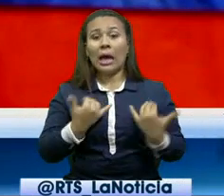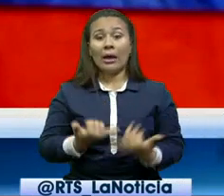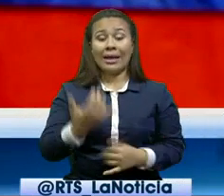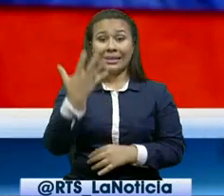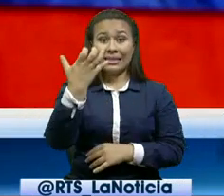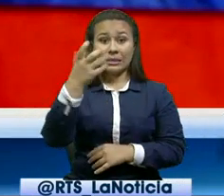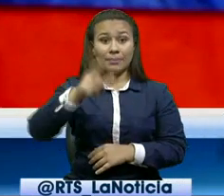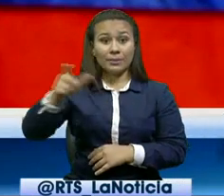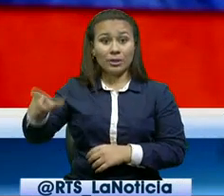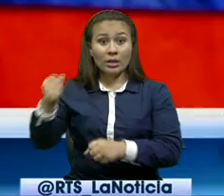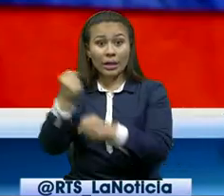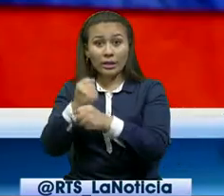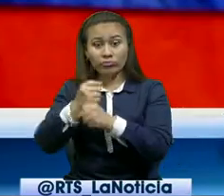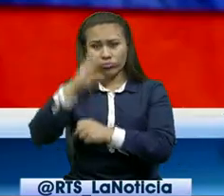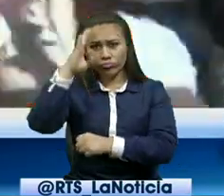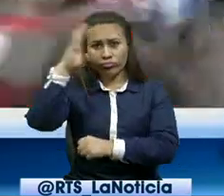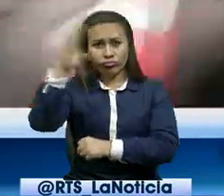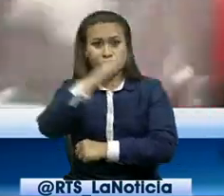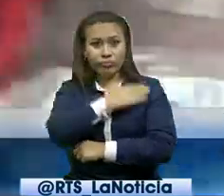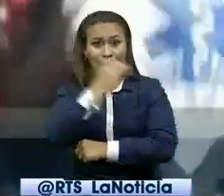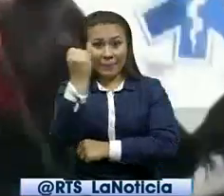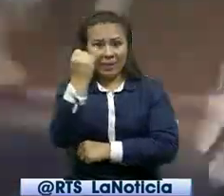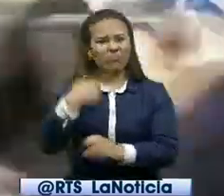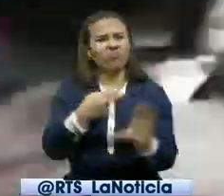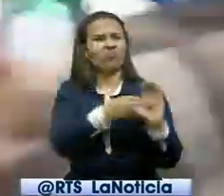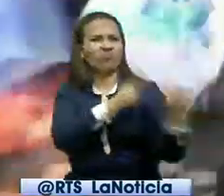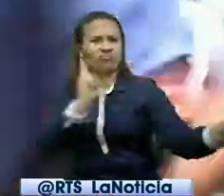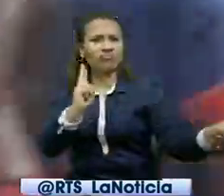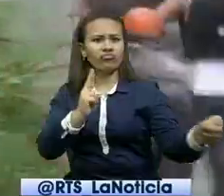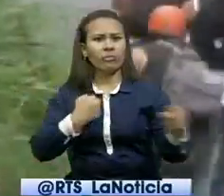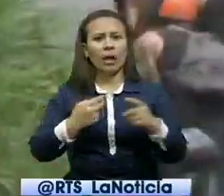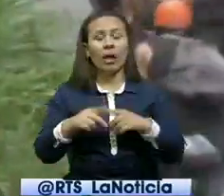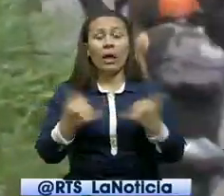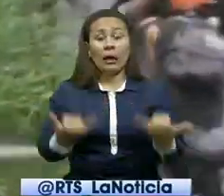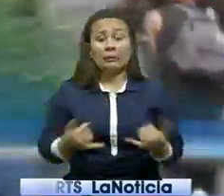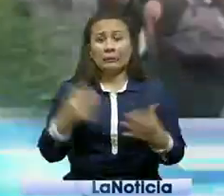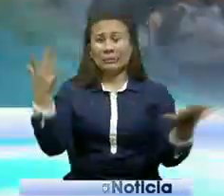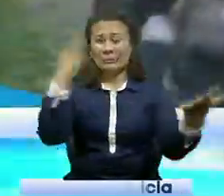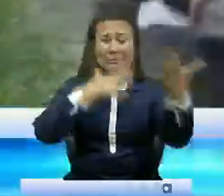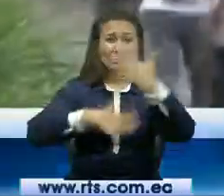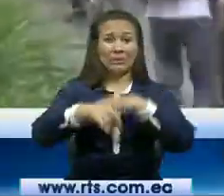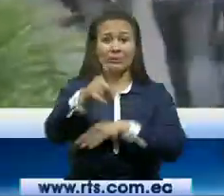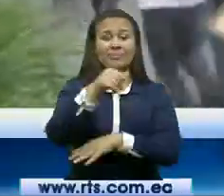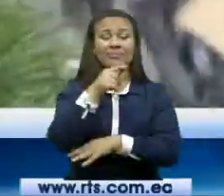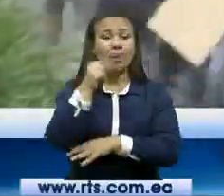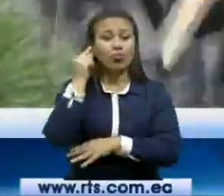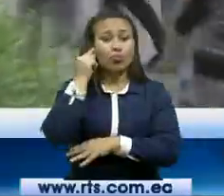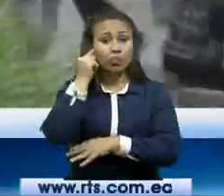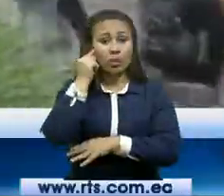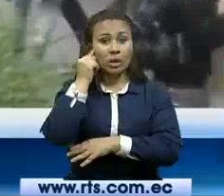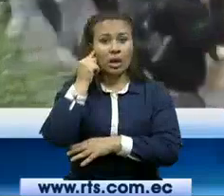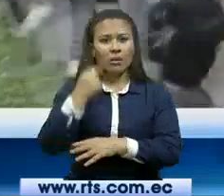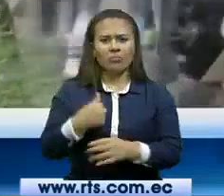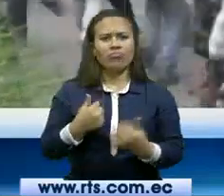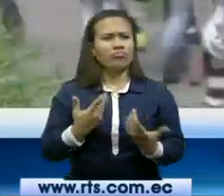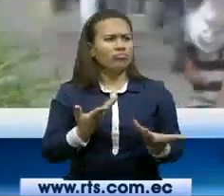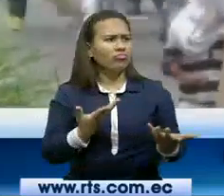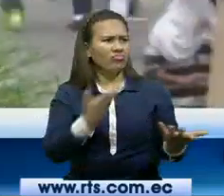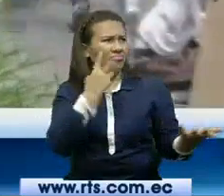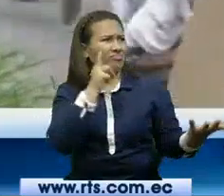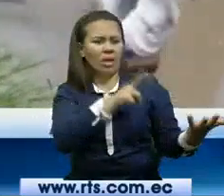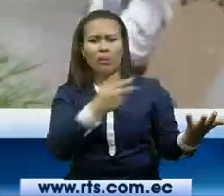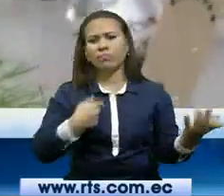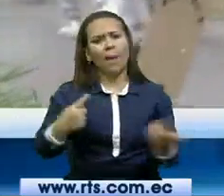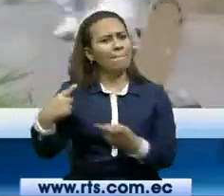15 militares en Valencia hace dos semanas, la alférez de navío Evelyn Andrade López se sumó a la Operación David